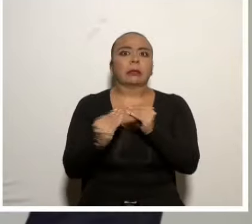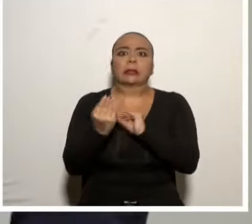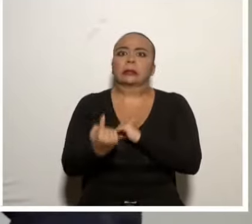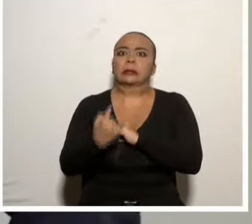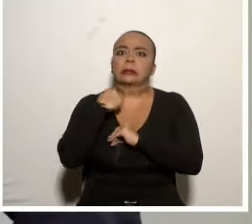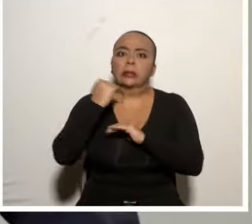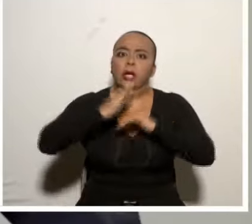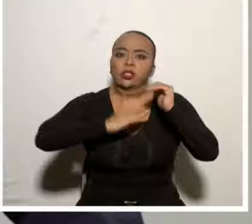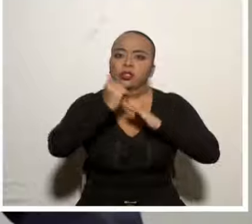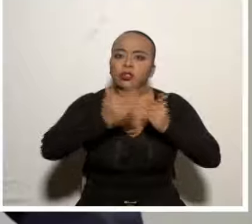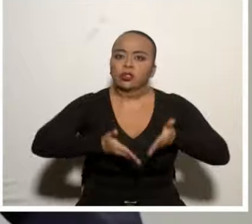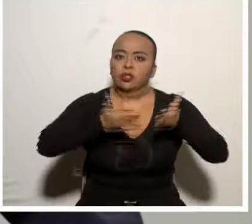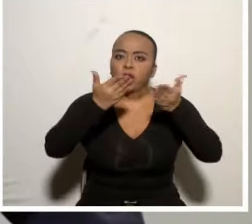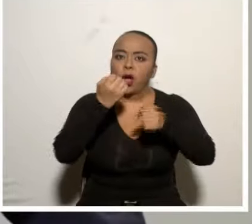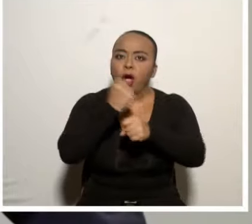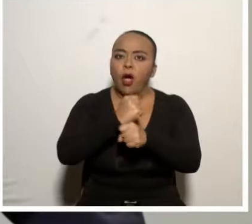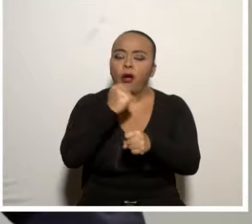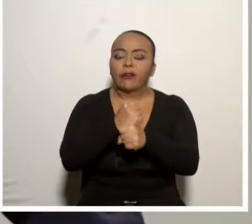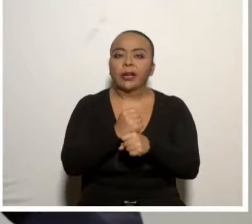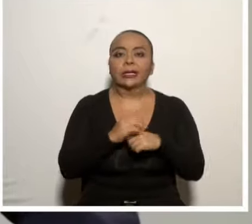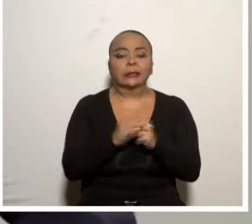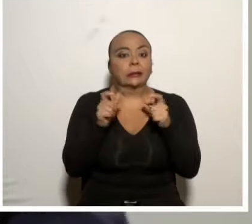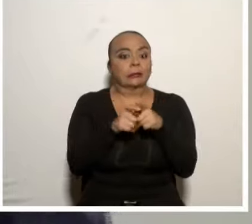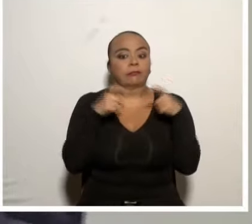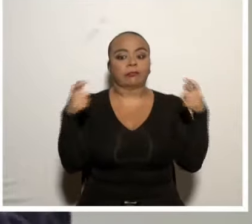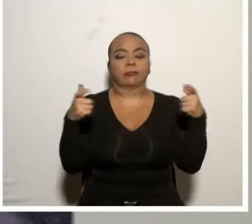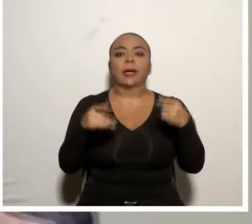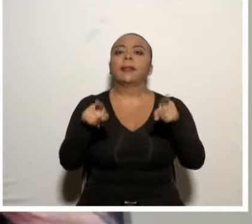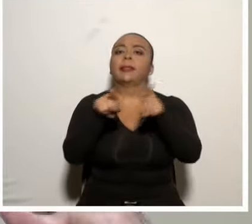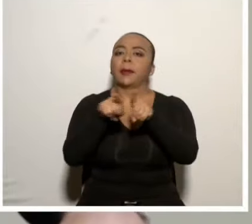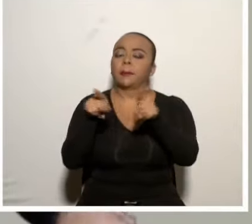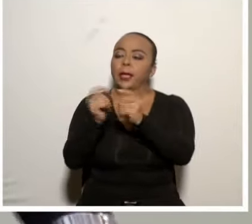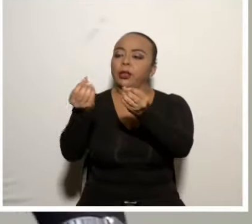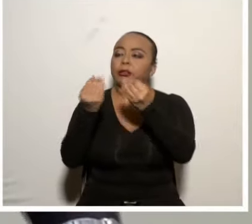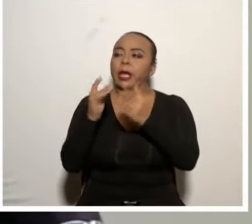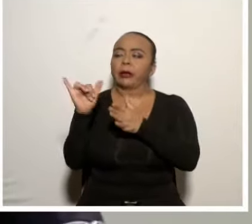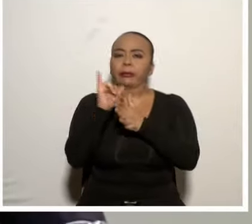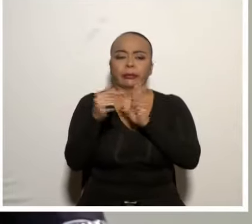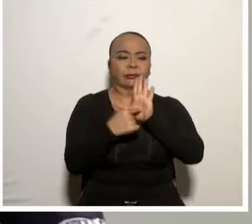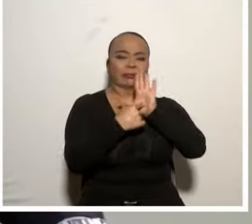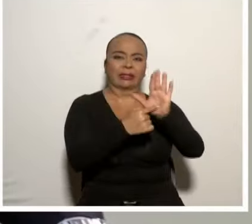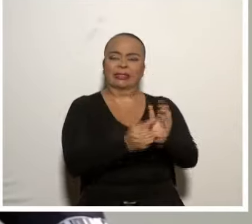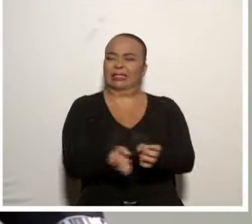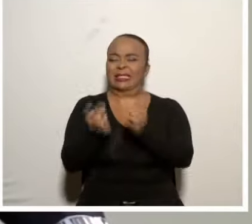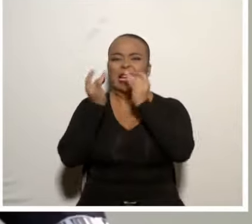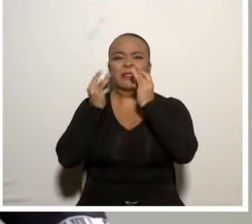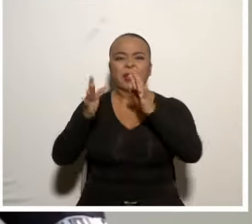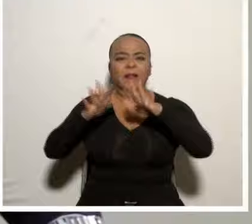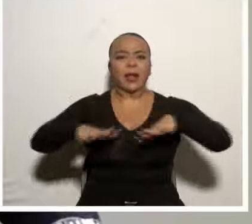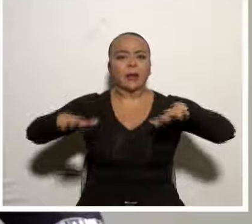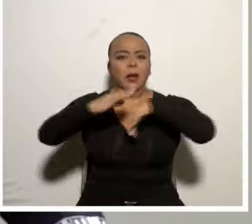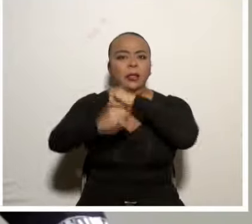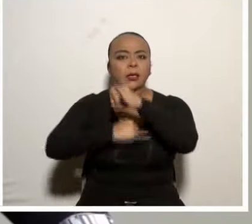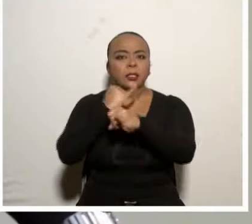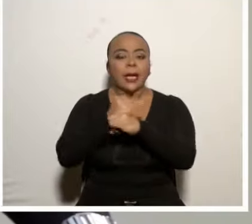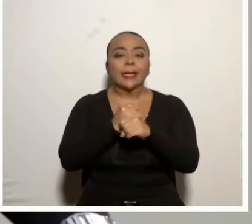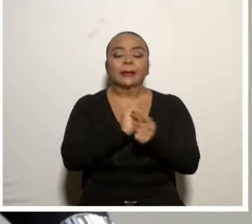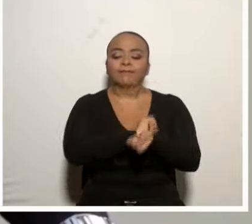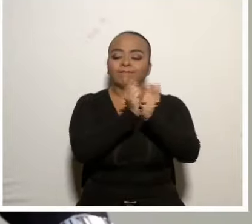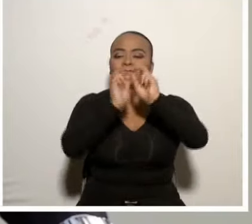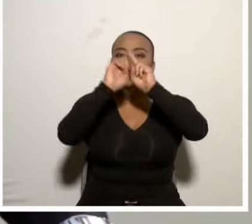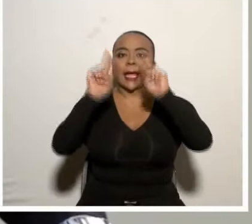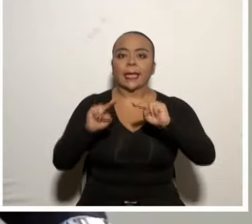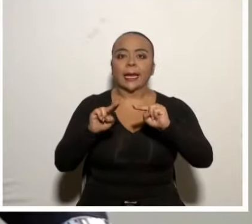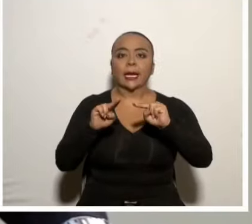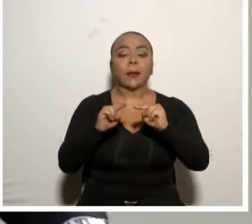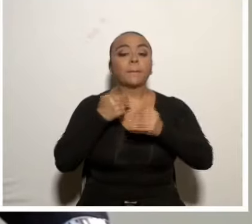la construcción de obras de gran tamaño, sino que también nos deja una imagen terrible a nivel internacional. La digitalización de los